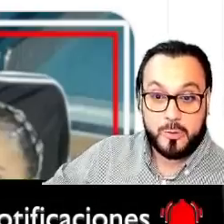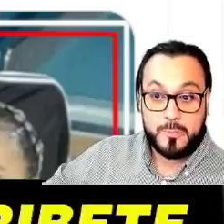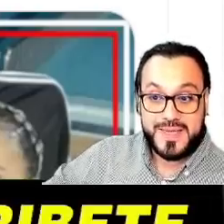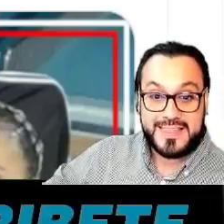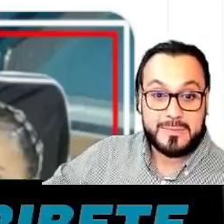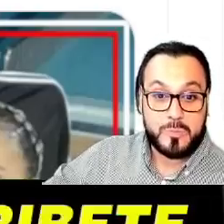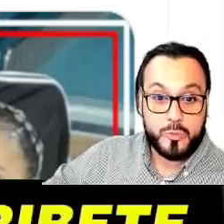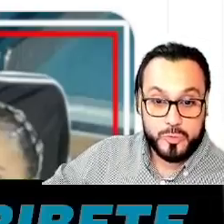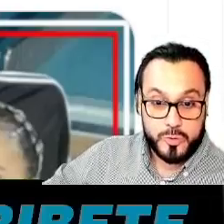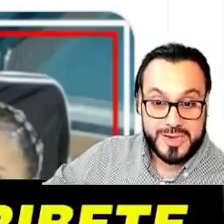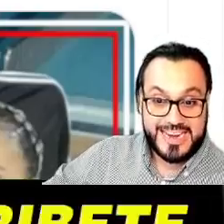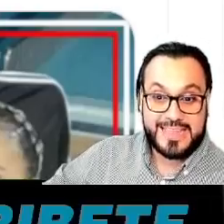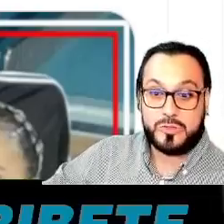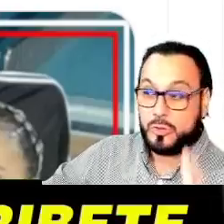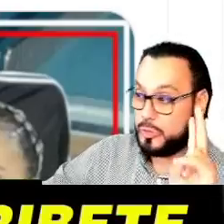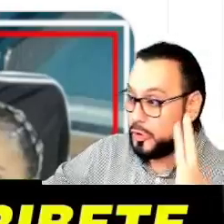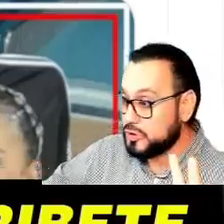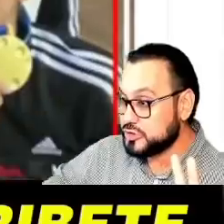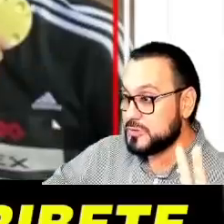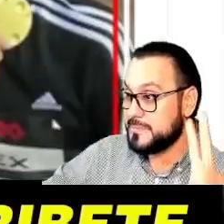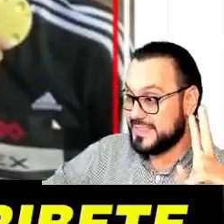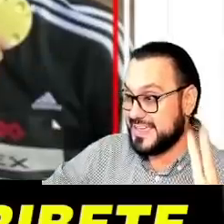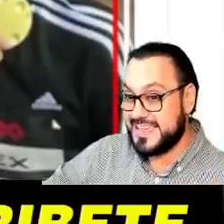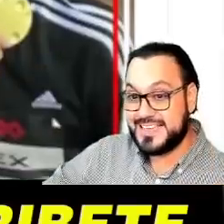en la Copa del Mundo ganando